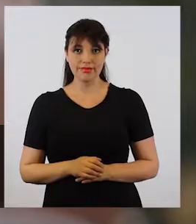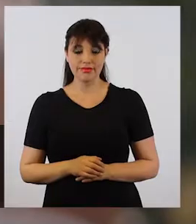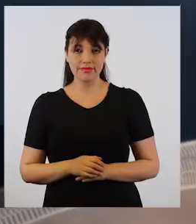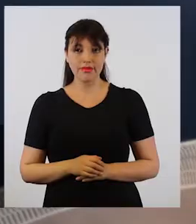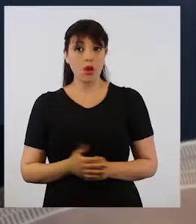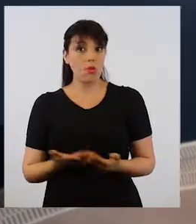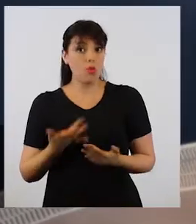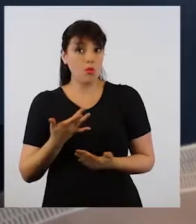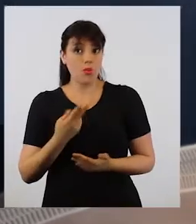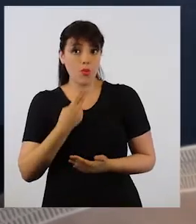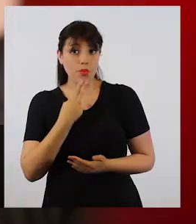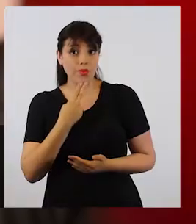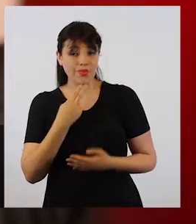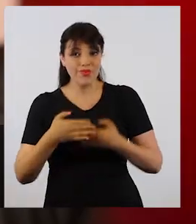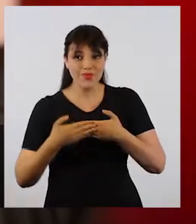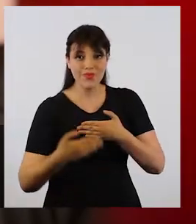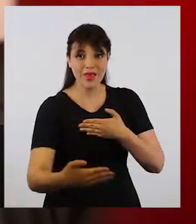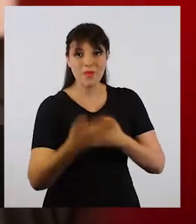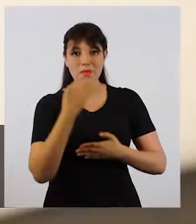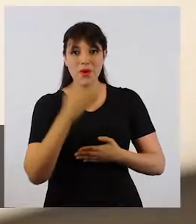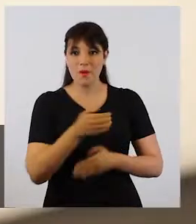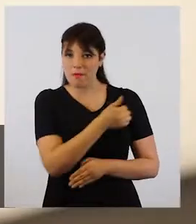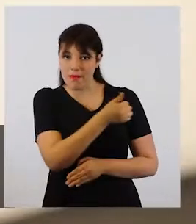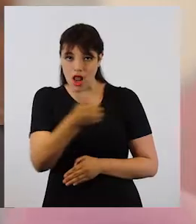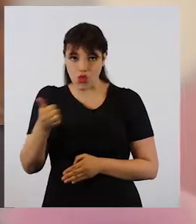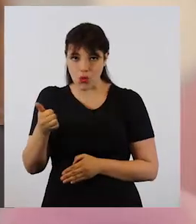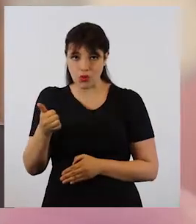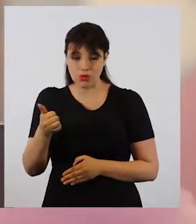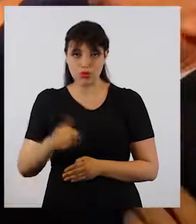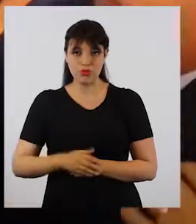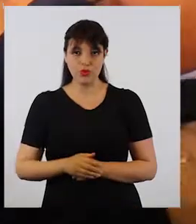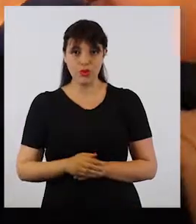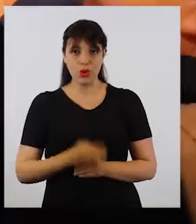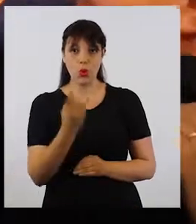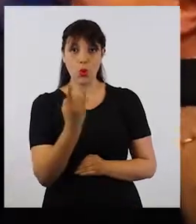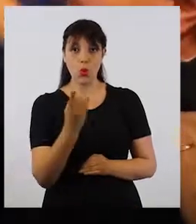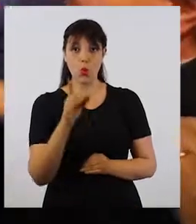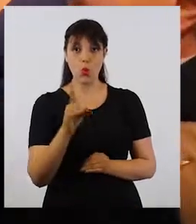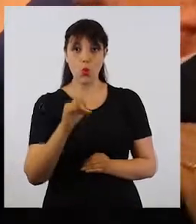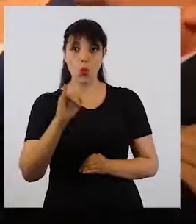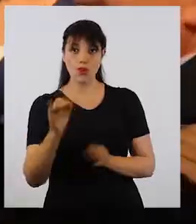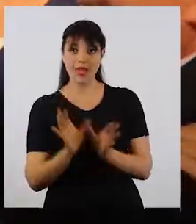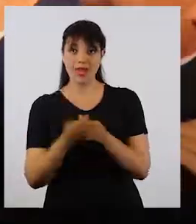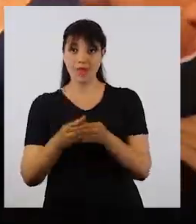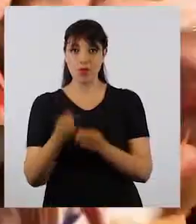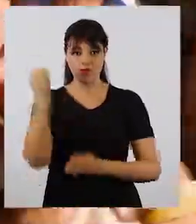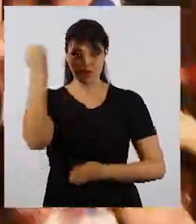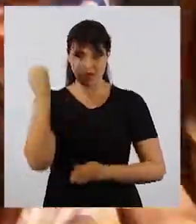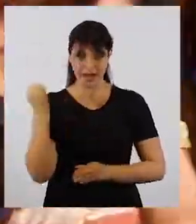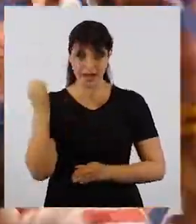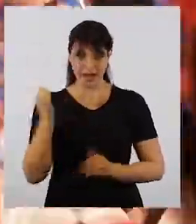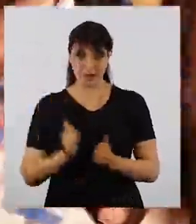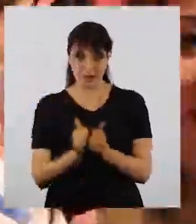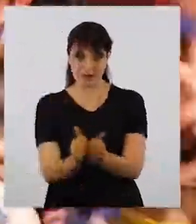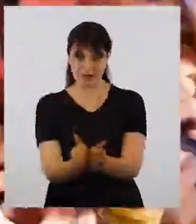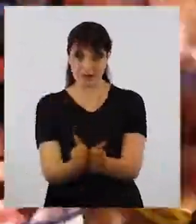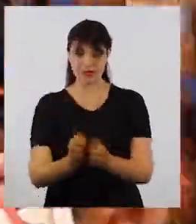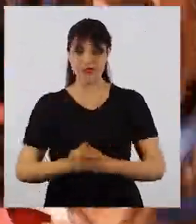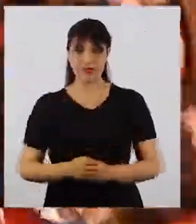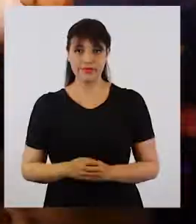porque los tiempos mejores son para todos v el equipo de piñera